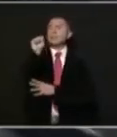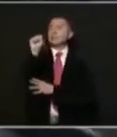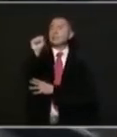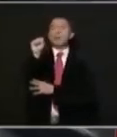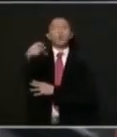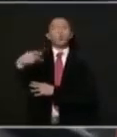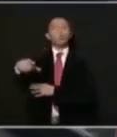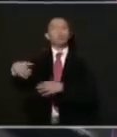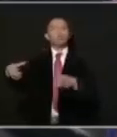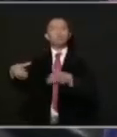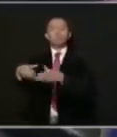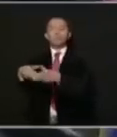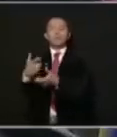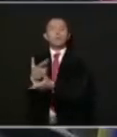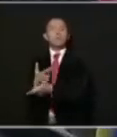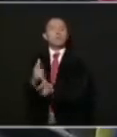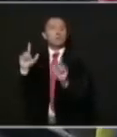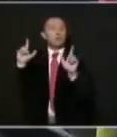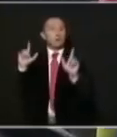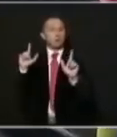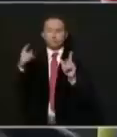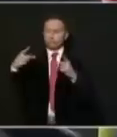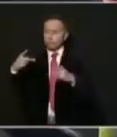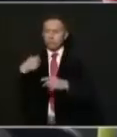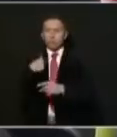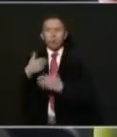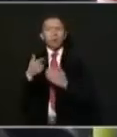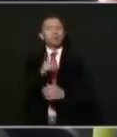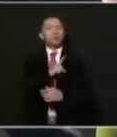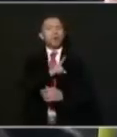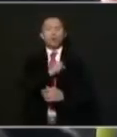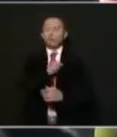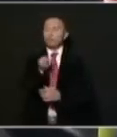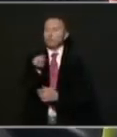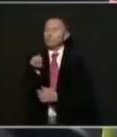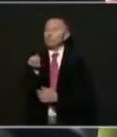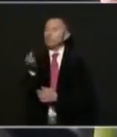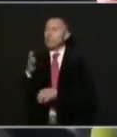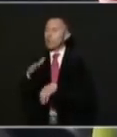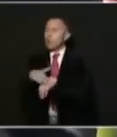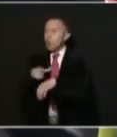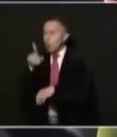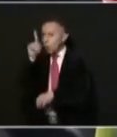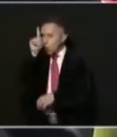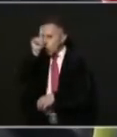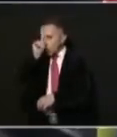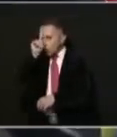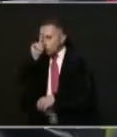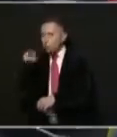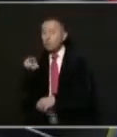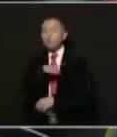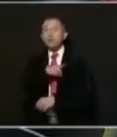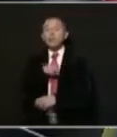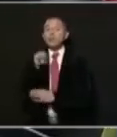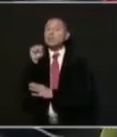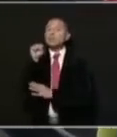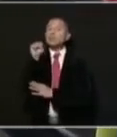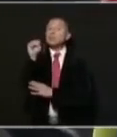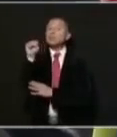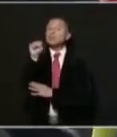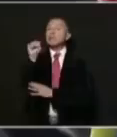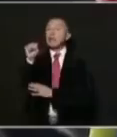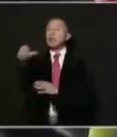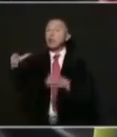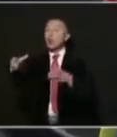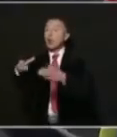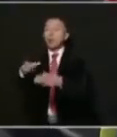Nada más estamos recomendando de que haya democracia sindical. Ya